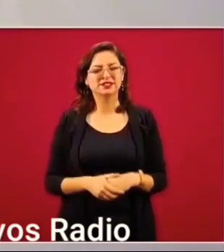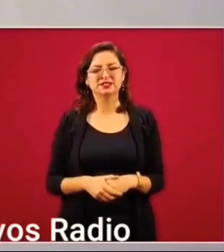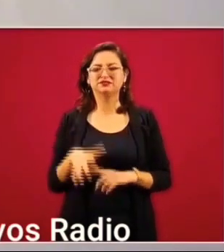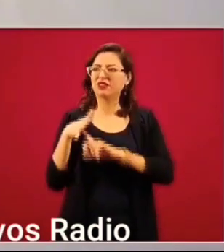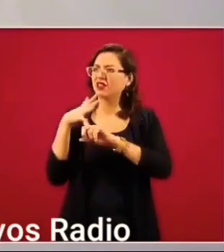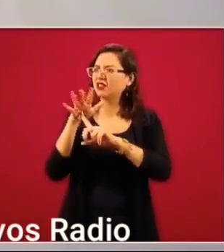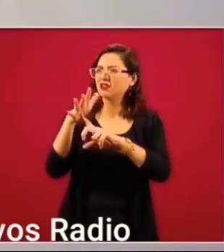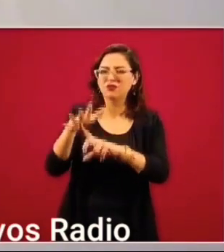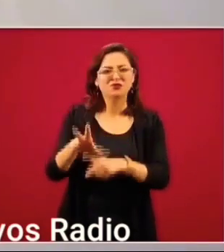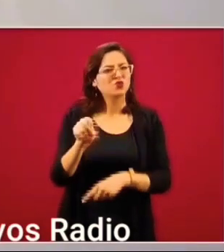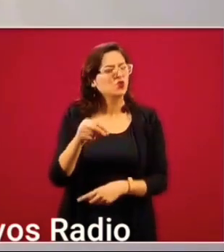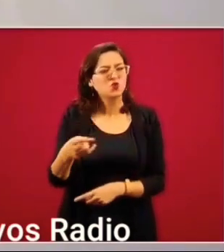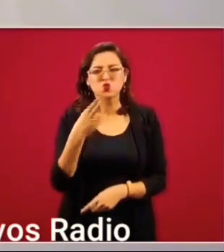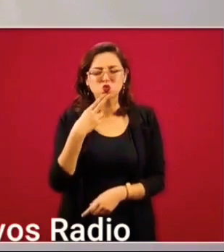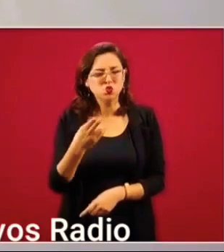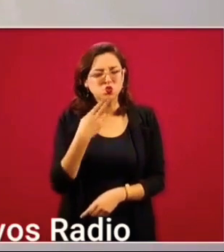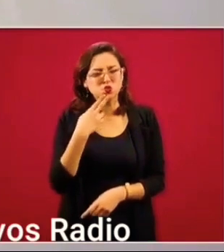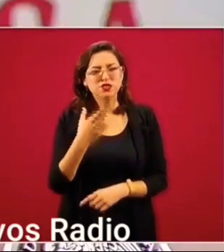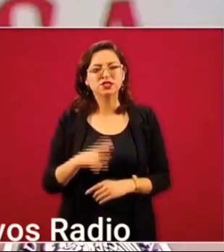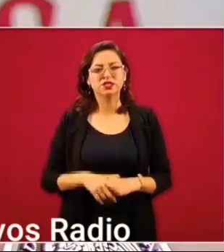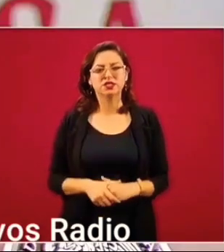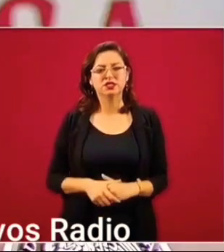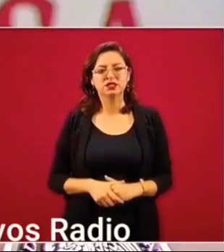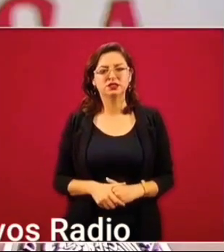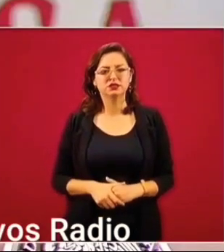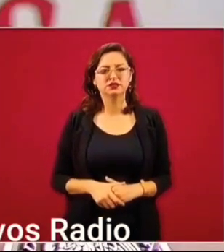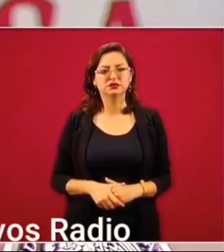los helicópteros,